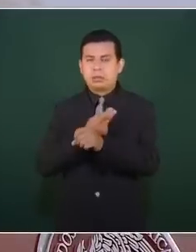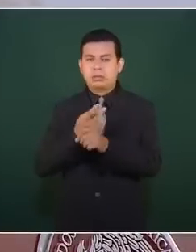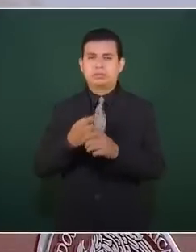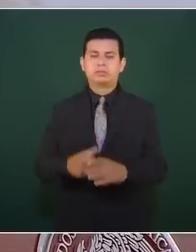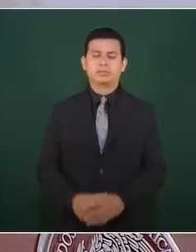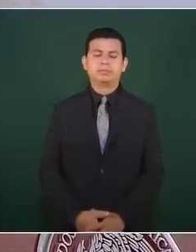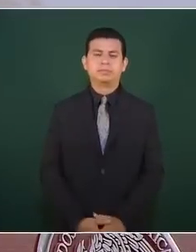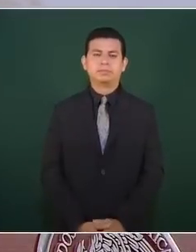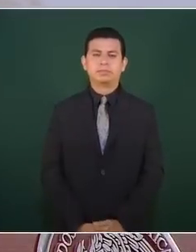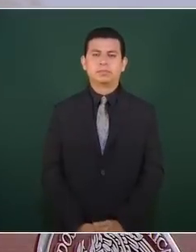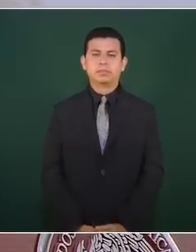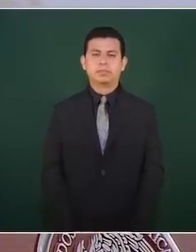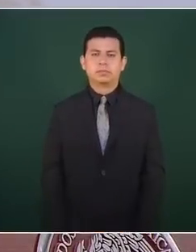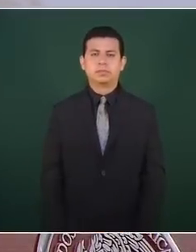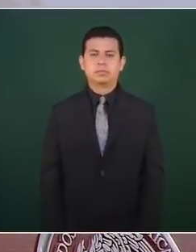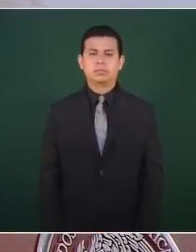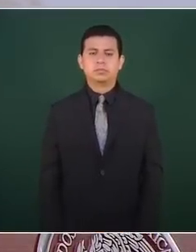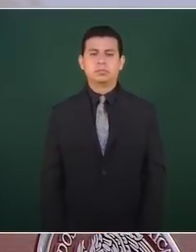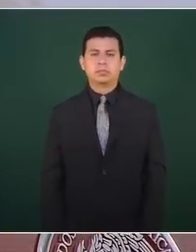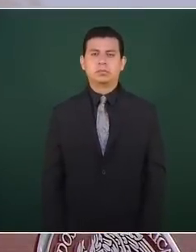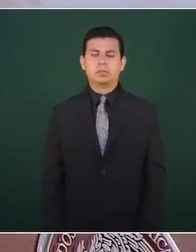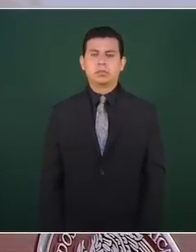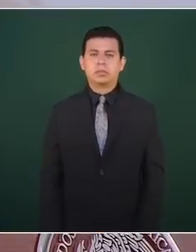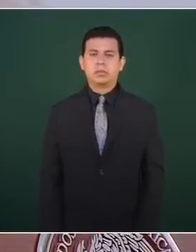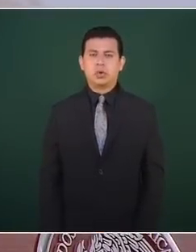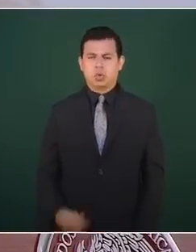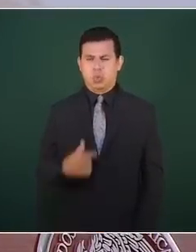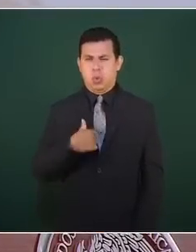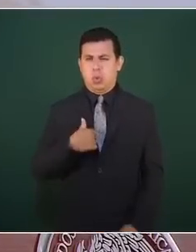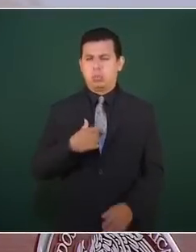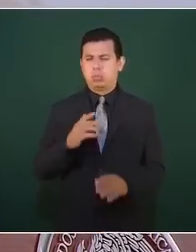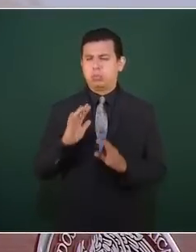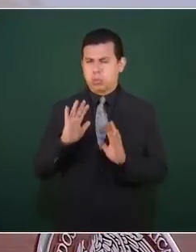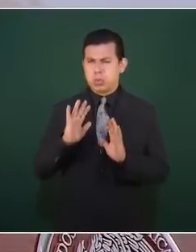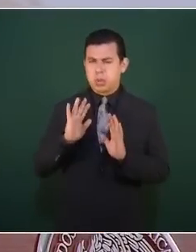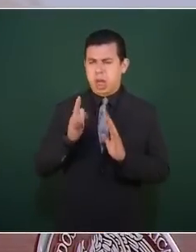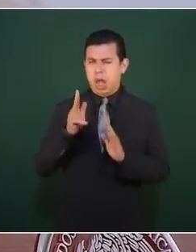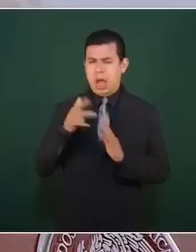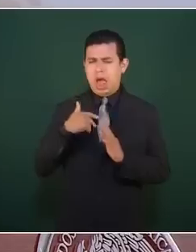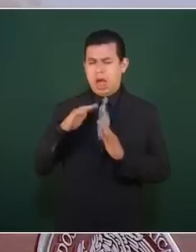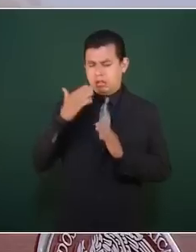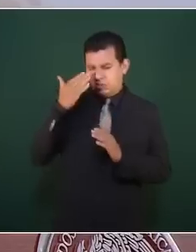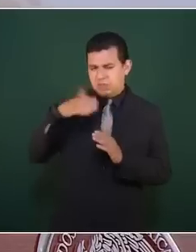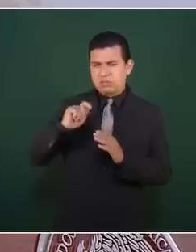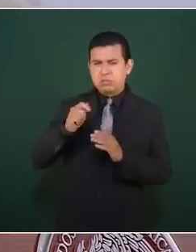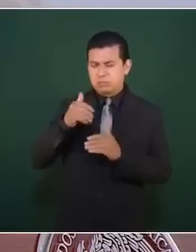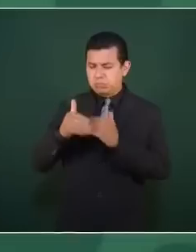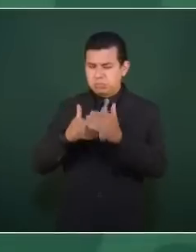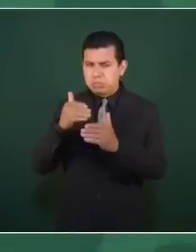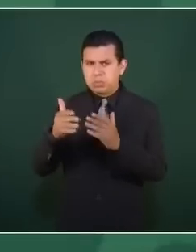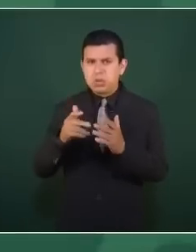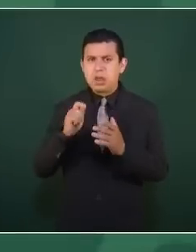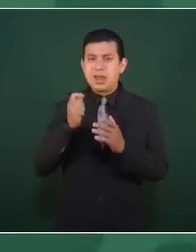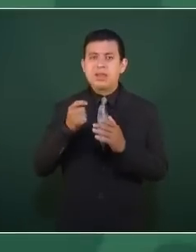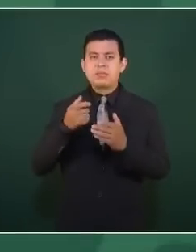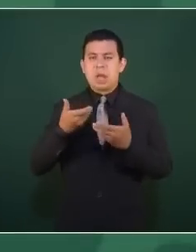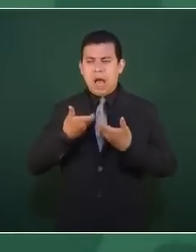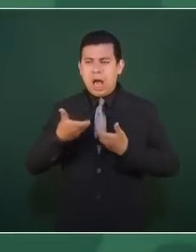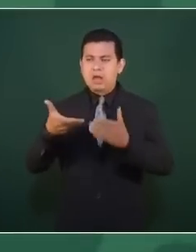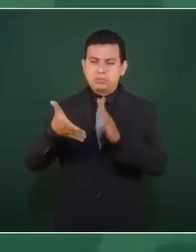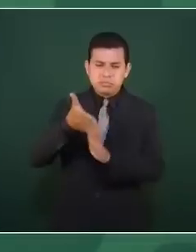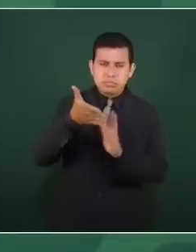pero que se conozca cómo vamos en este Plan Nacional de Reconstrucción,